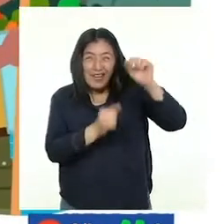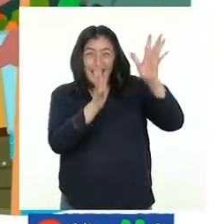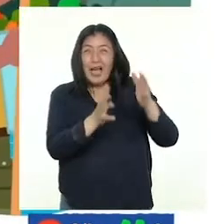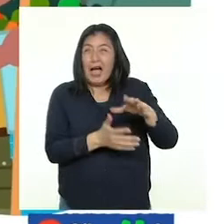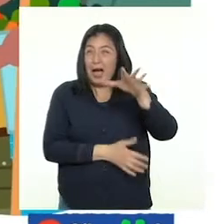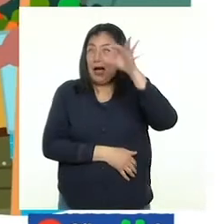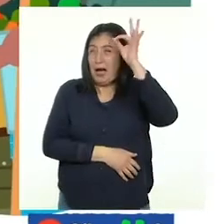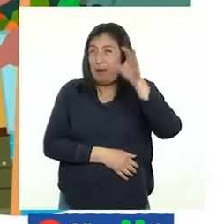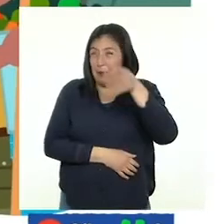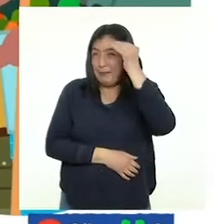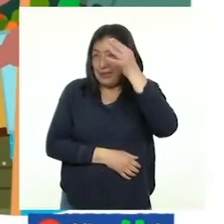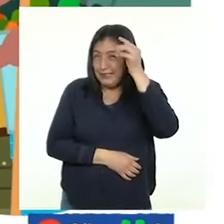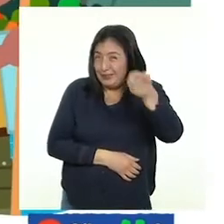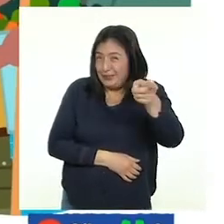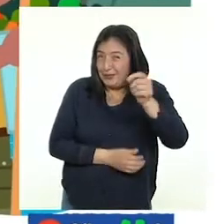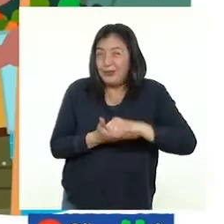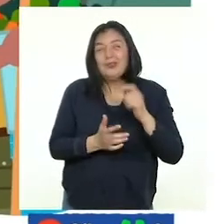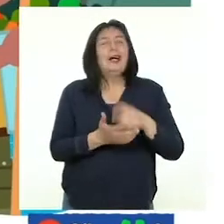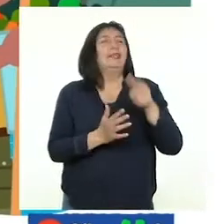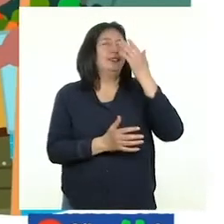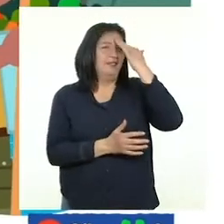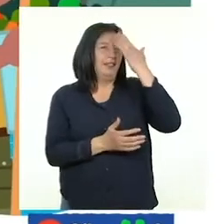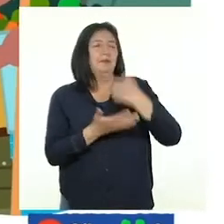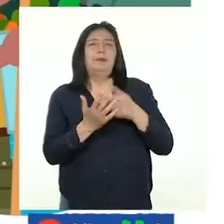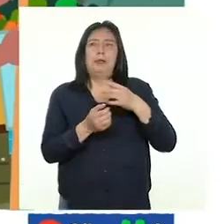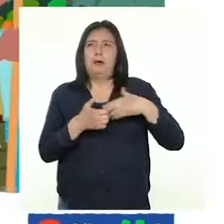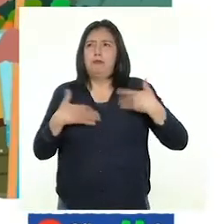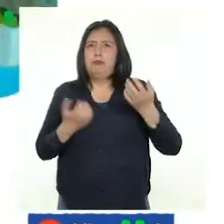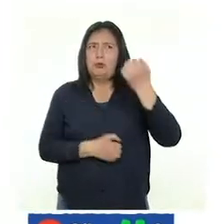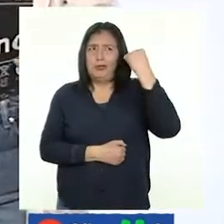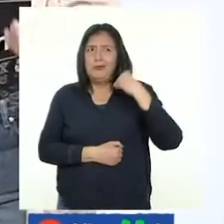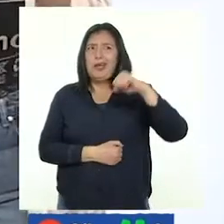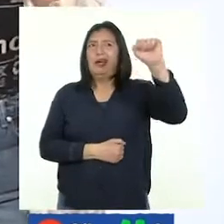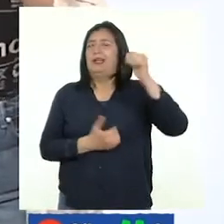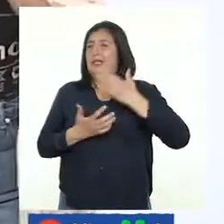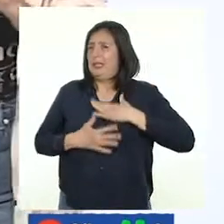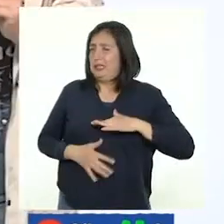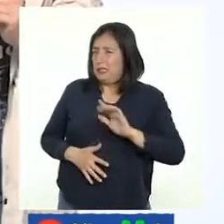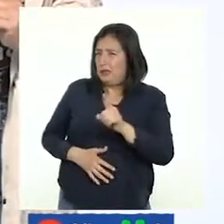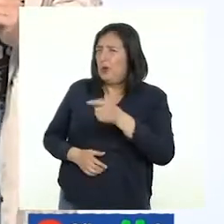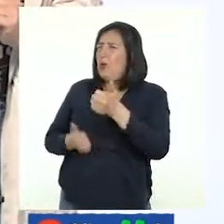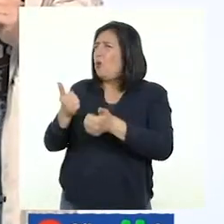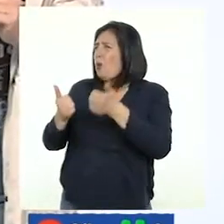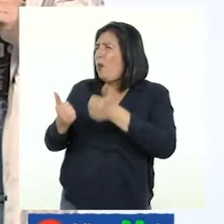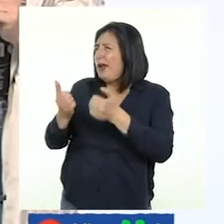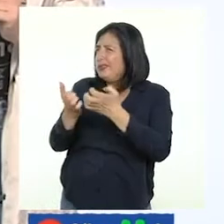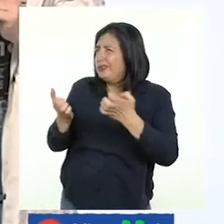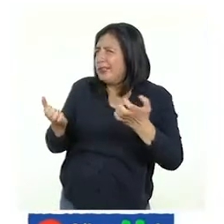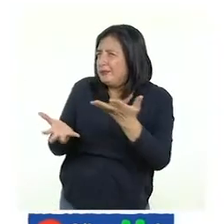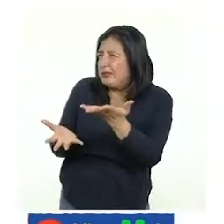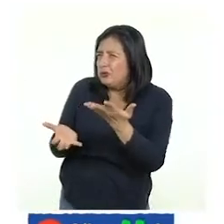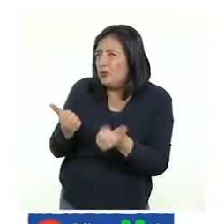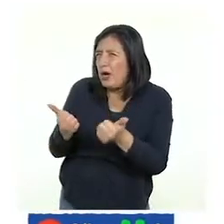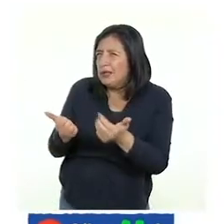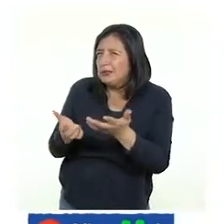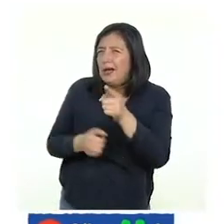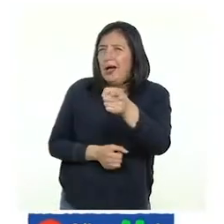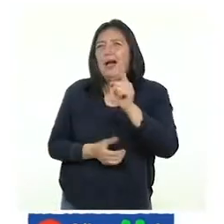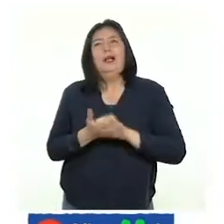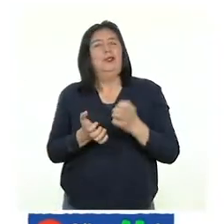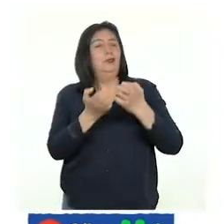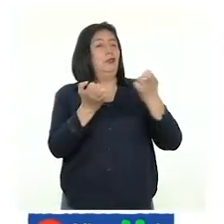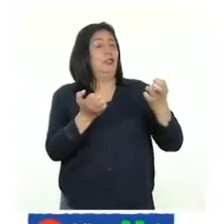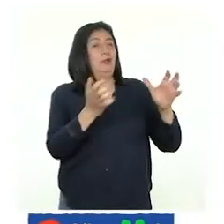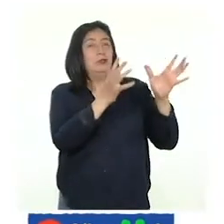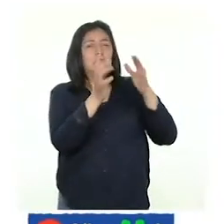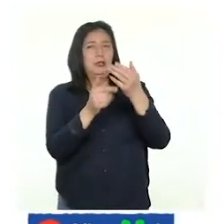a identificar los elementos del clima para poder viajar tranquilamente? ¿Cuáles eran estos elementos? Los elementos